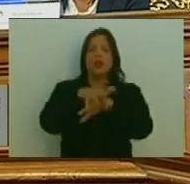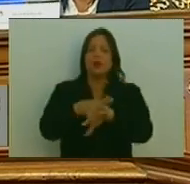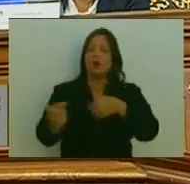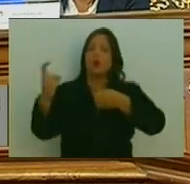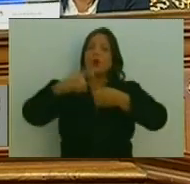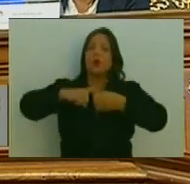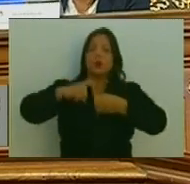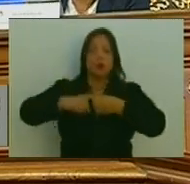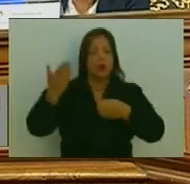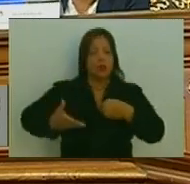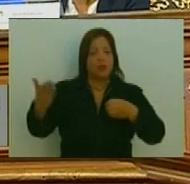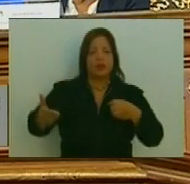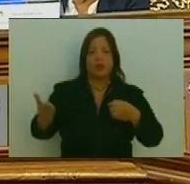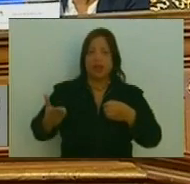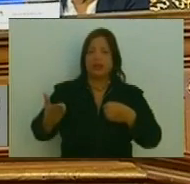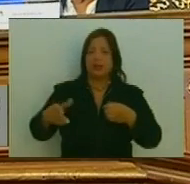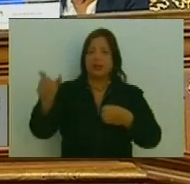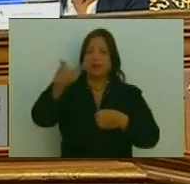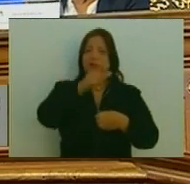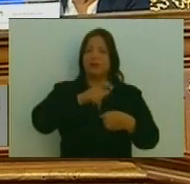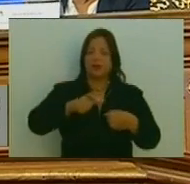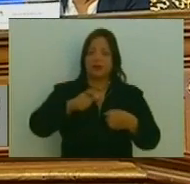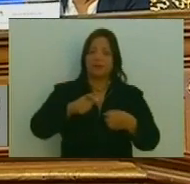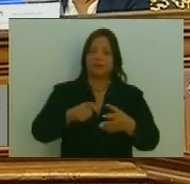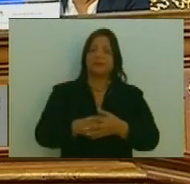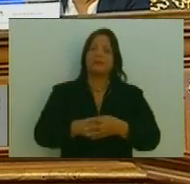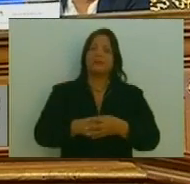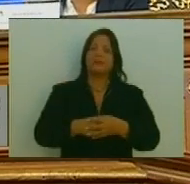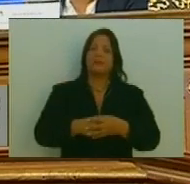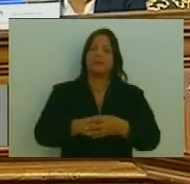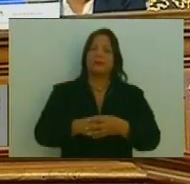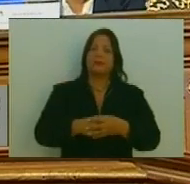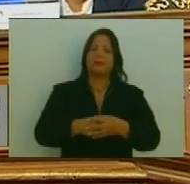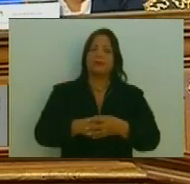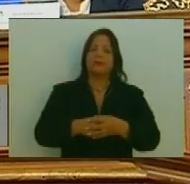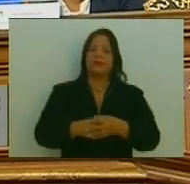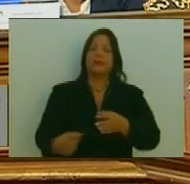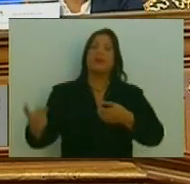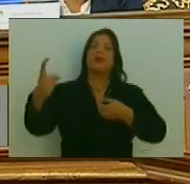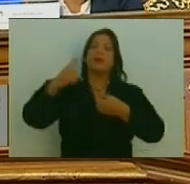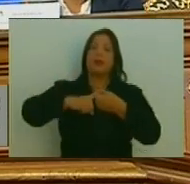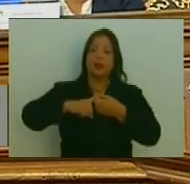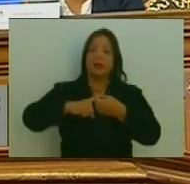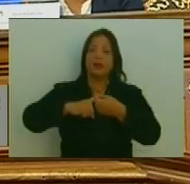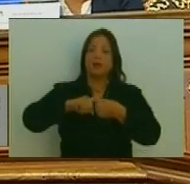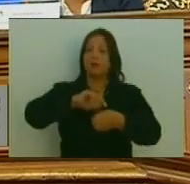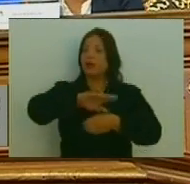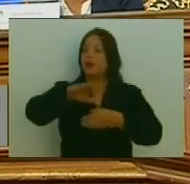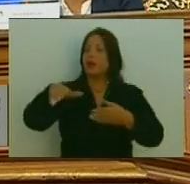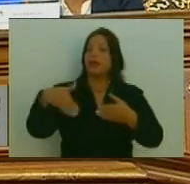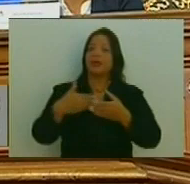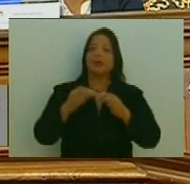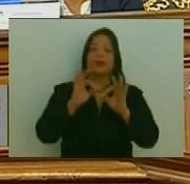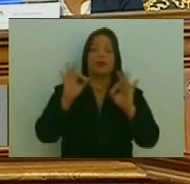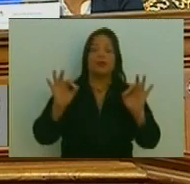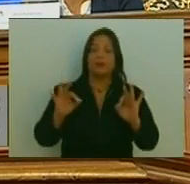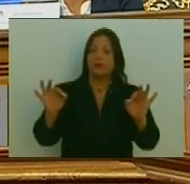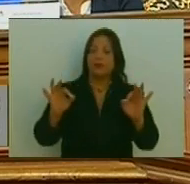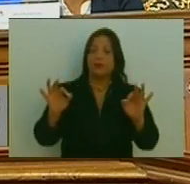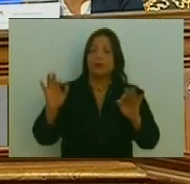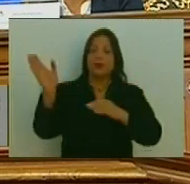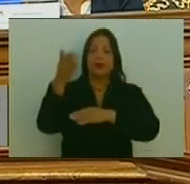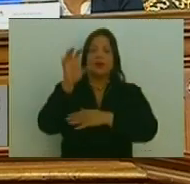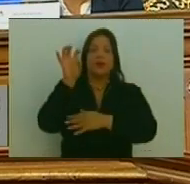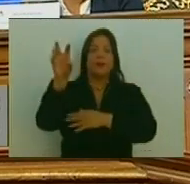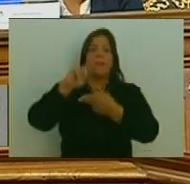de un importante sector de nuestra población para ser incluidos en todos los sectores productivos de nuestra patria y